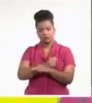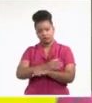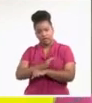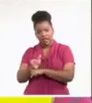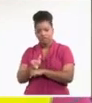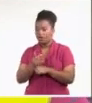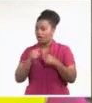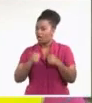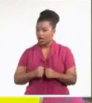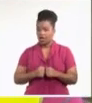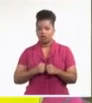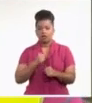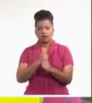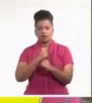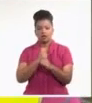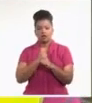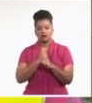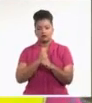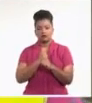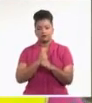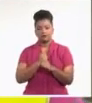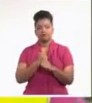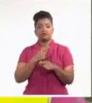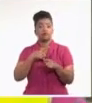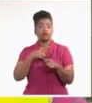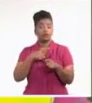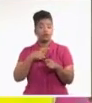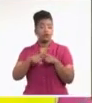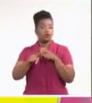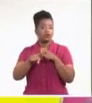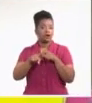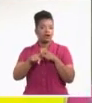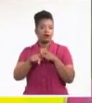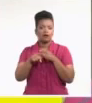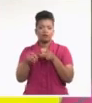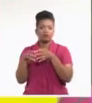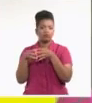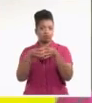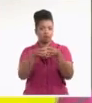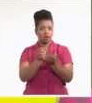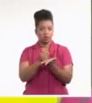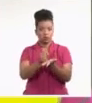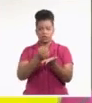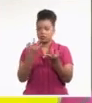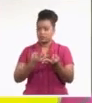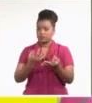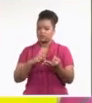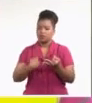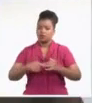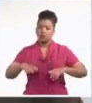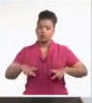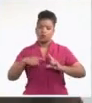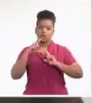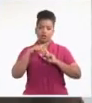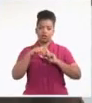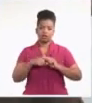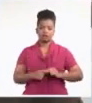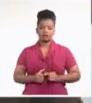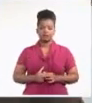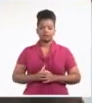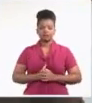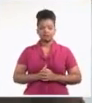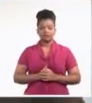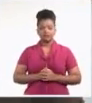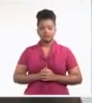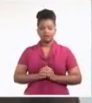quedan. Si hay que reforzar con otra área de la propia UBB, lo hacemos, pero siempre garantizamos que se cumpla la tarea. Especialistas